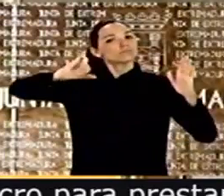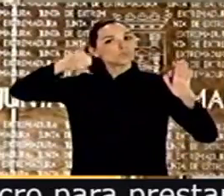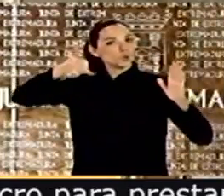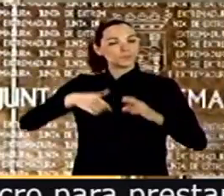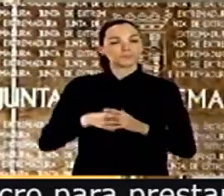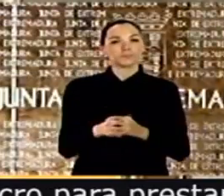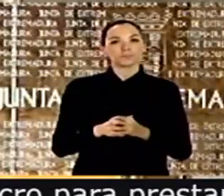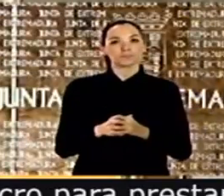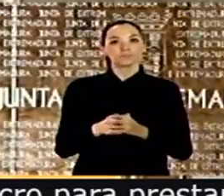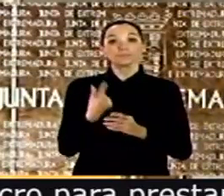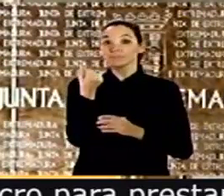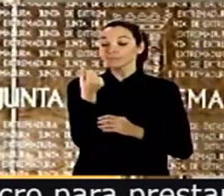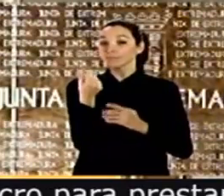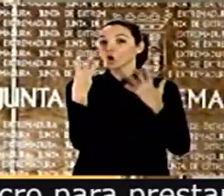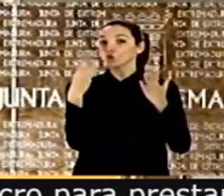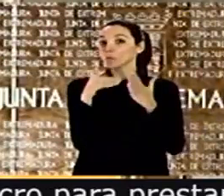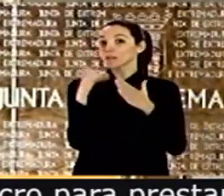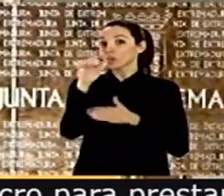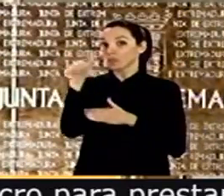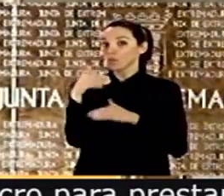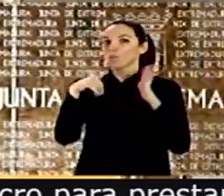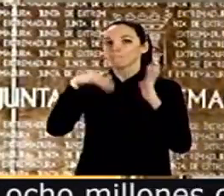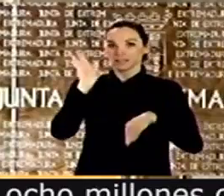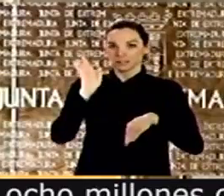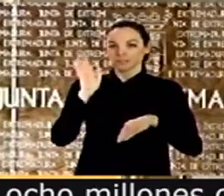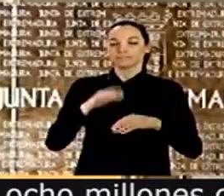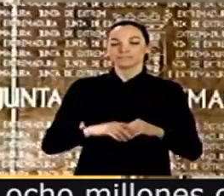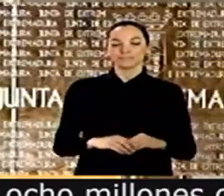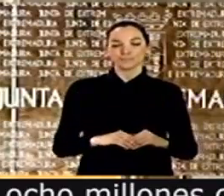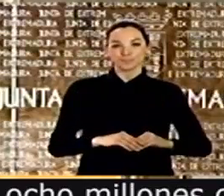por más de 8 millones de euros.